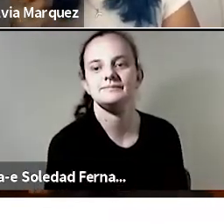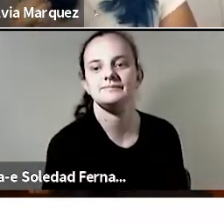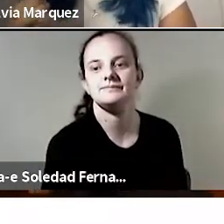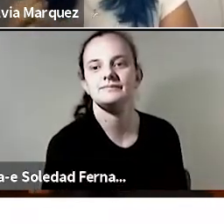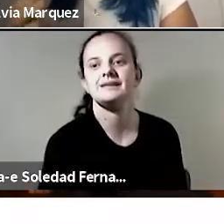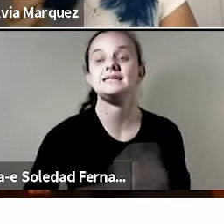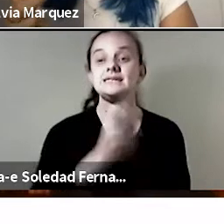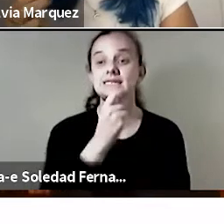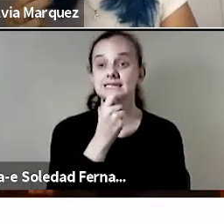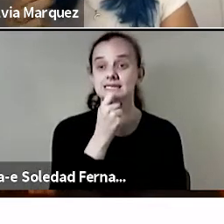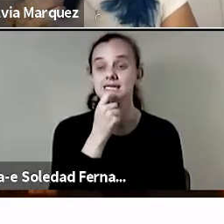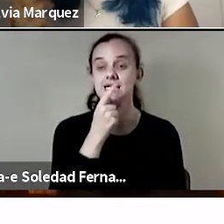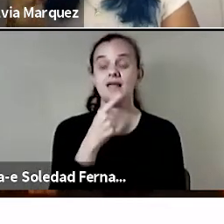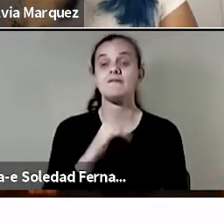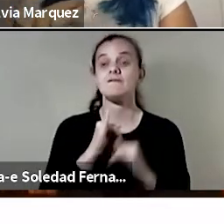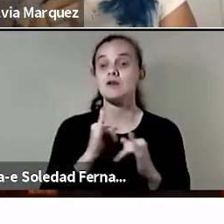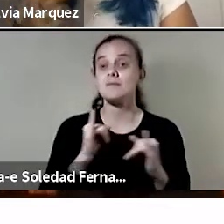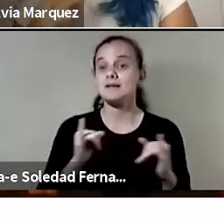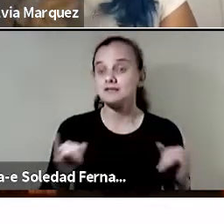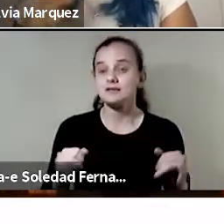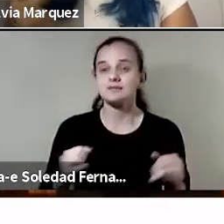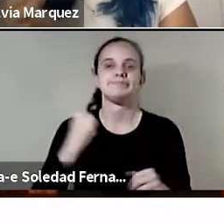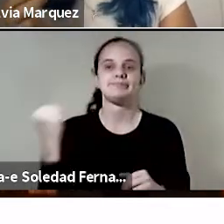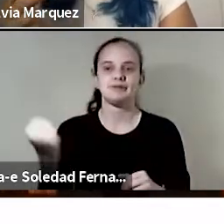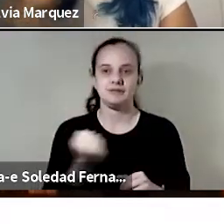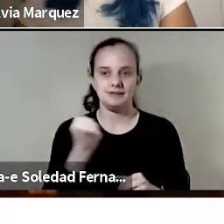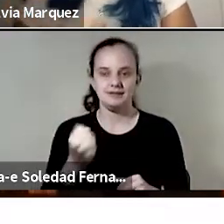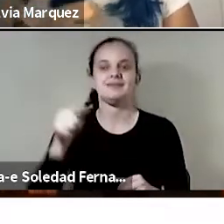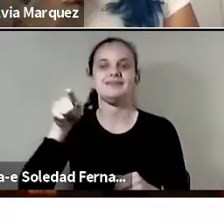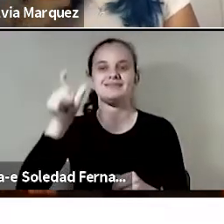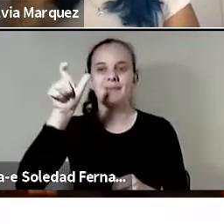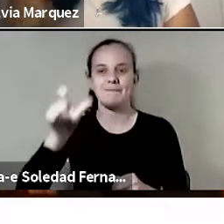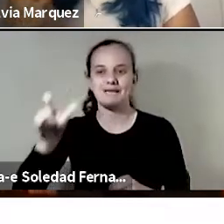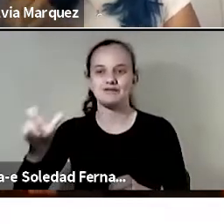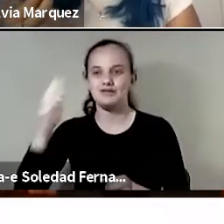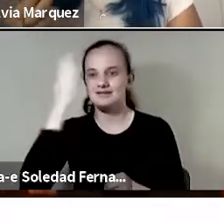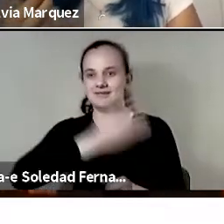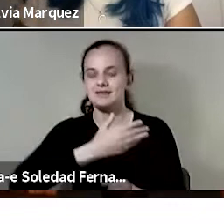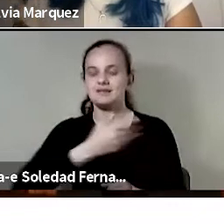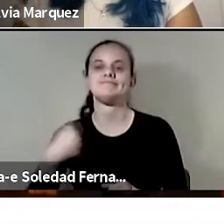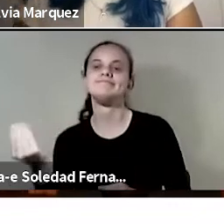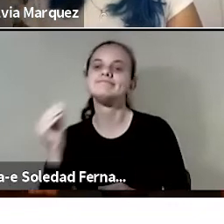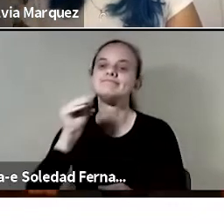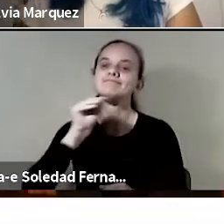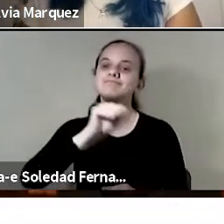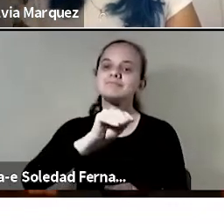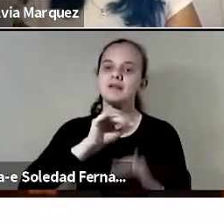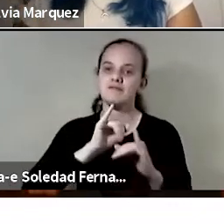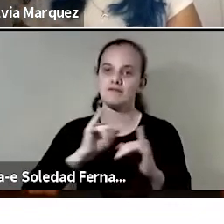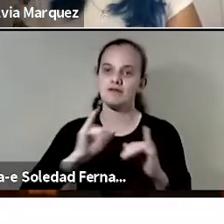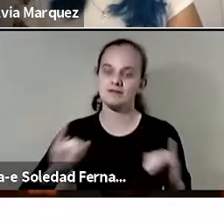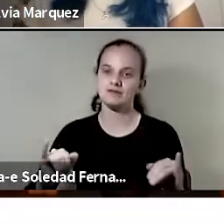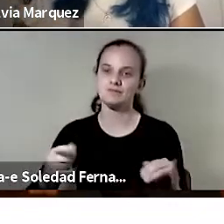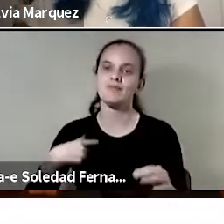tengo que explicar, ¿sí?, algo que le va a dar información, que va a generar una experiencia a una